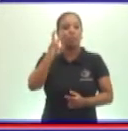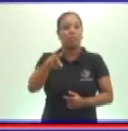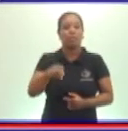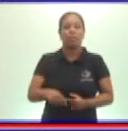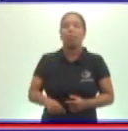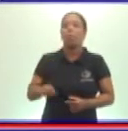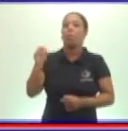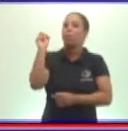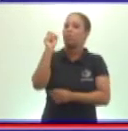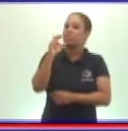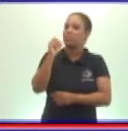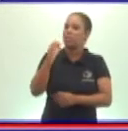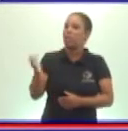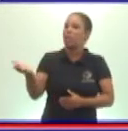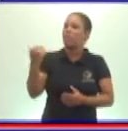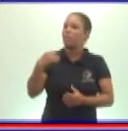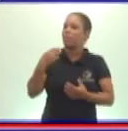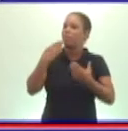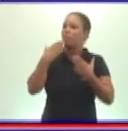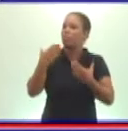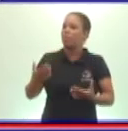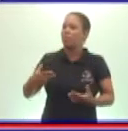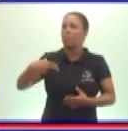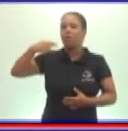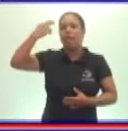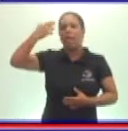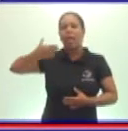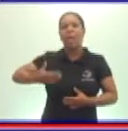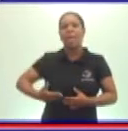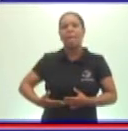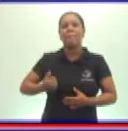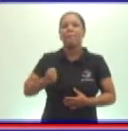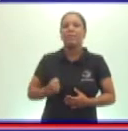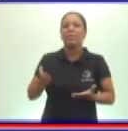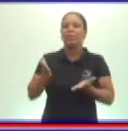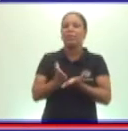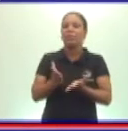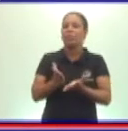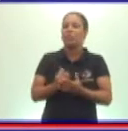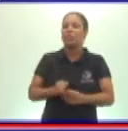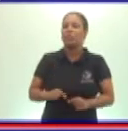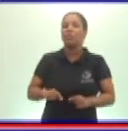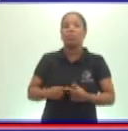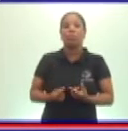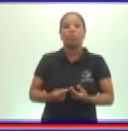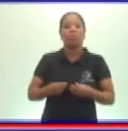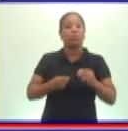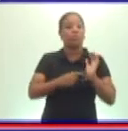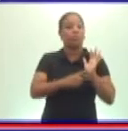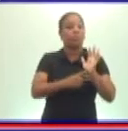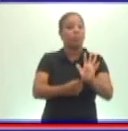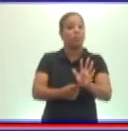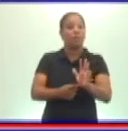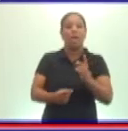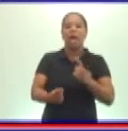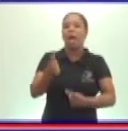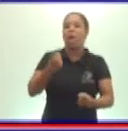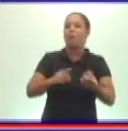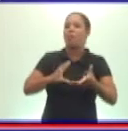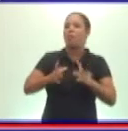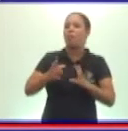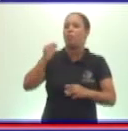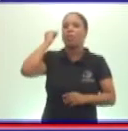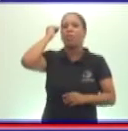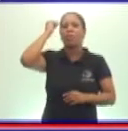muy bien al espíritu estudiantil, porque refleja algunas formas de pensar y algunas formas de comportamiento.